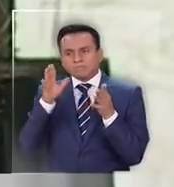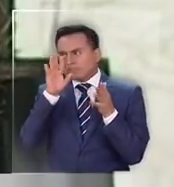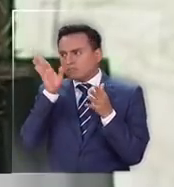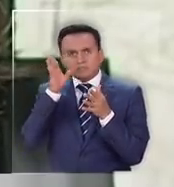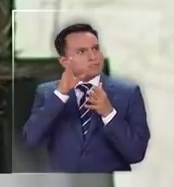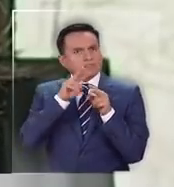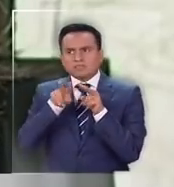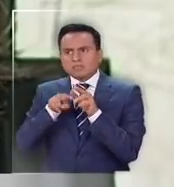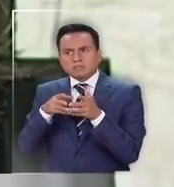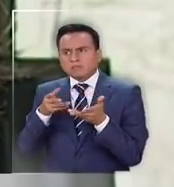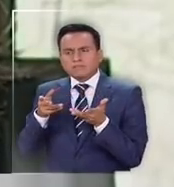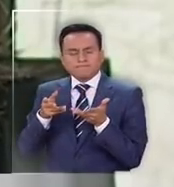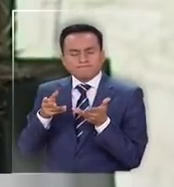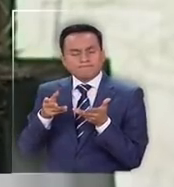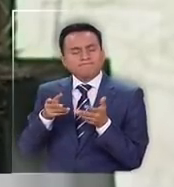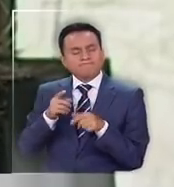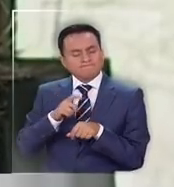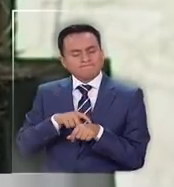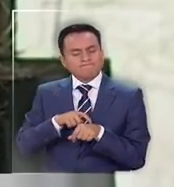desorientado